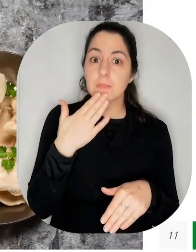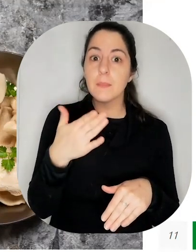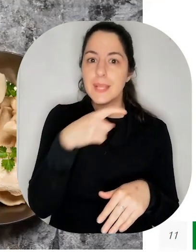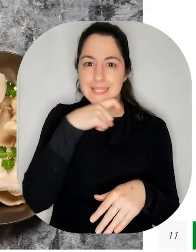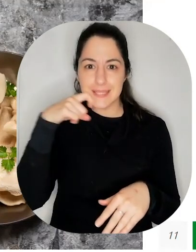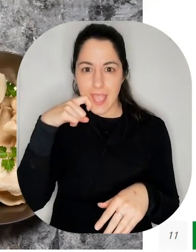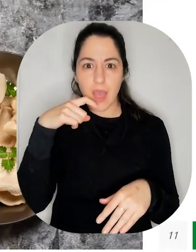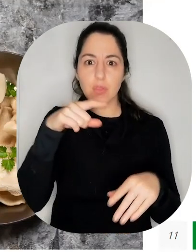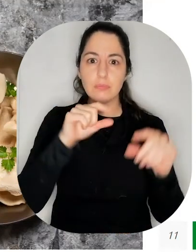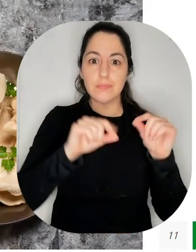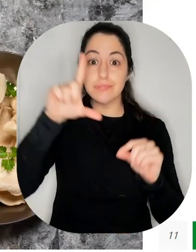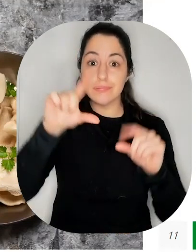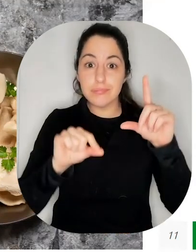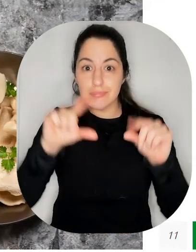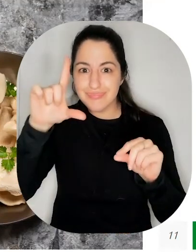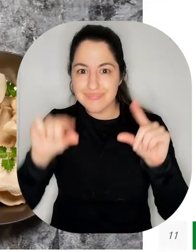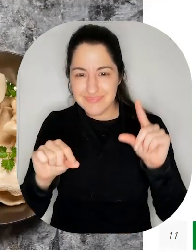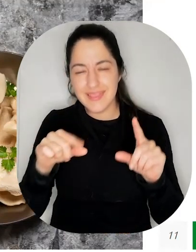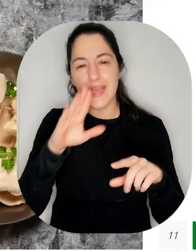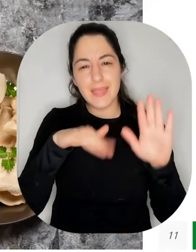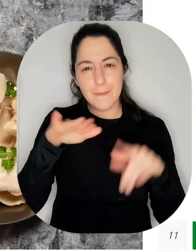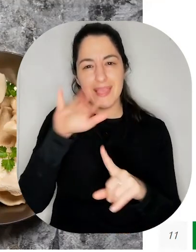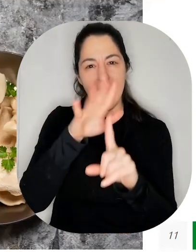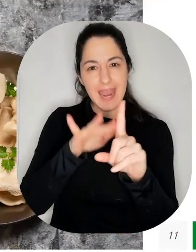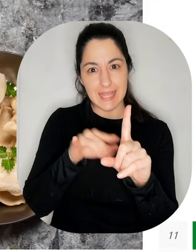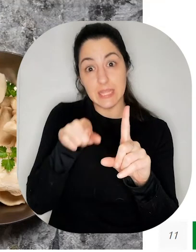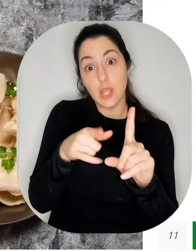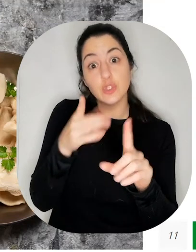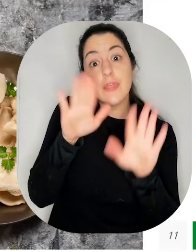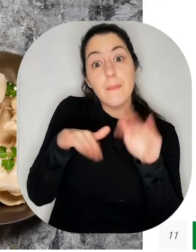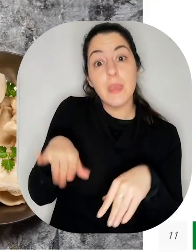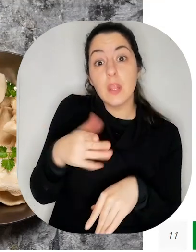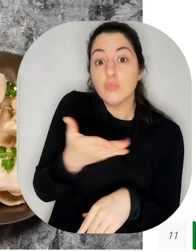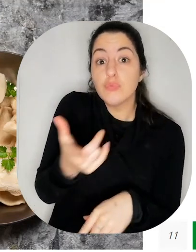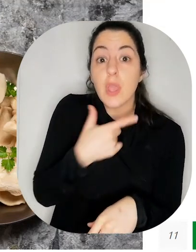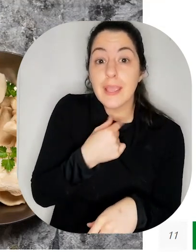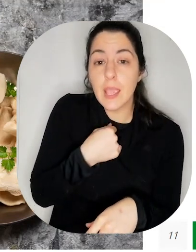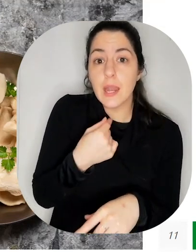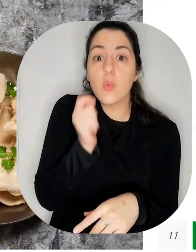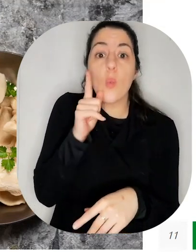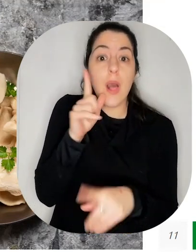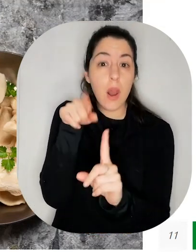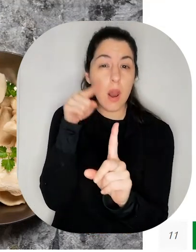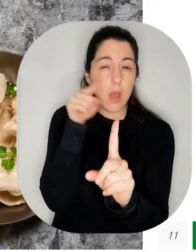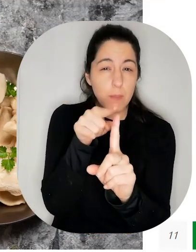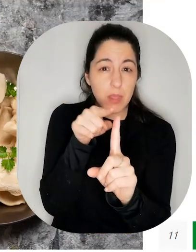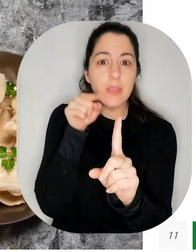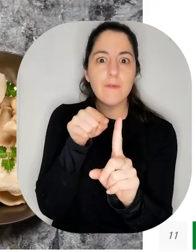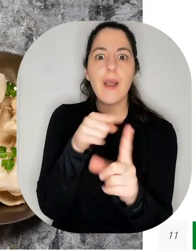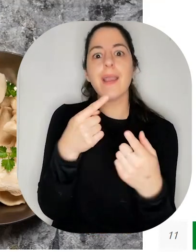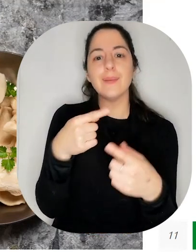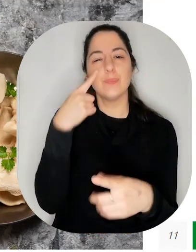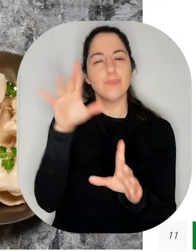entonces aumentan y bajan, suben y bajan distintas propiedades. Y según qué uso le queremos dar, se pueden generar distintos